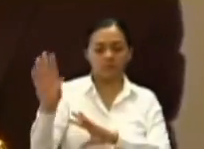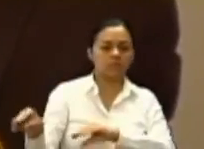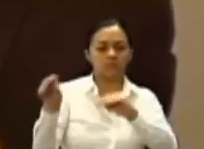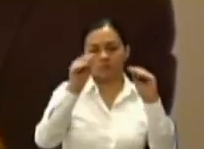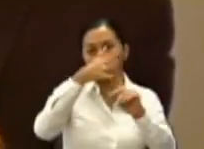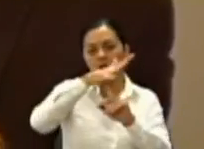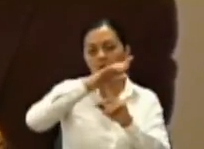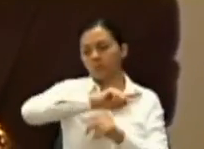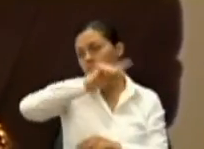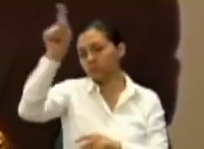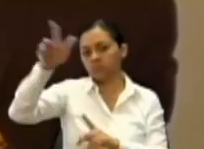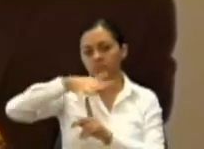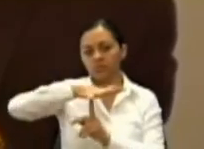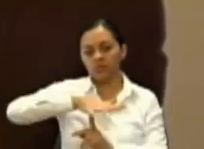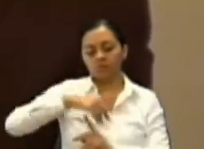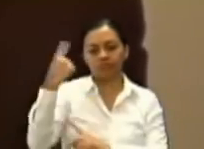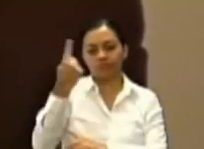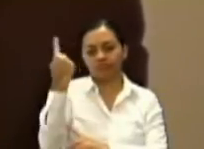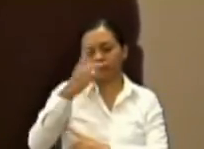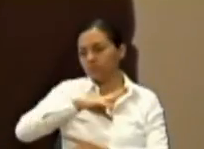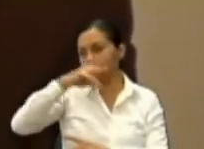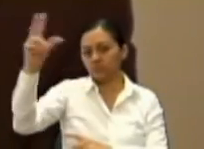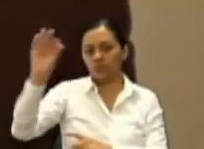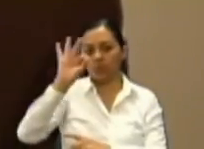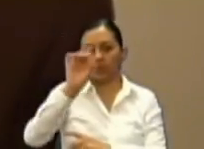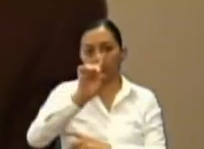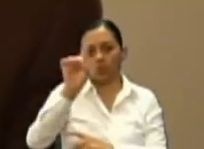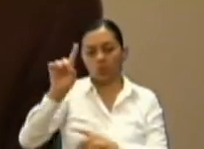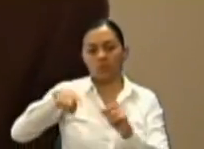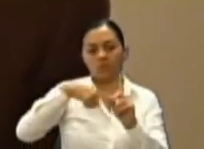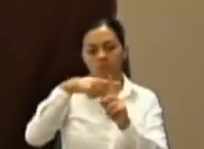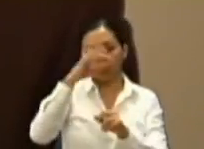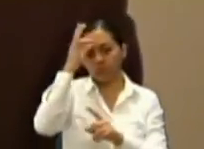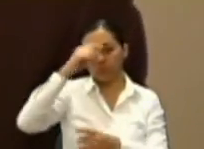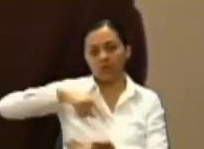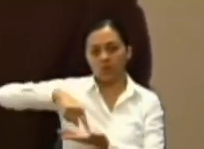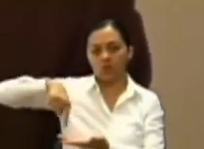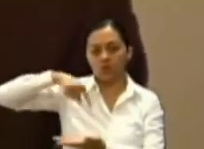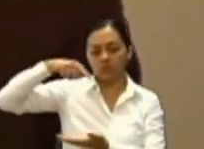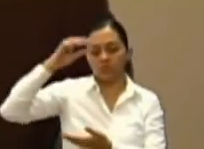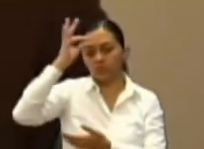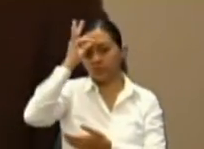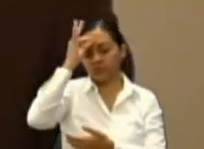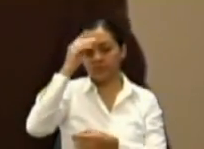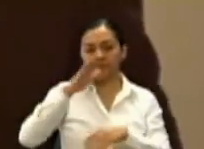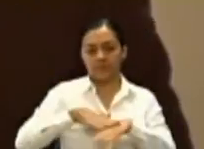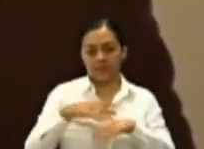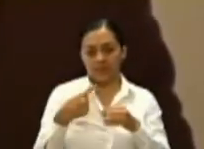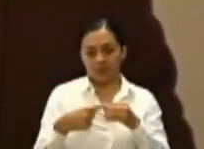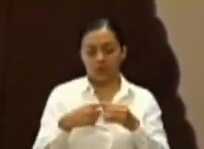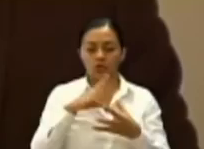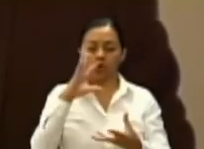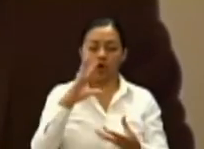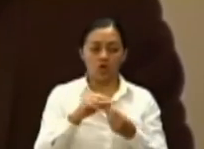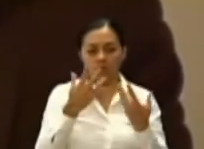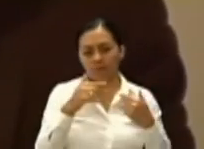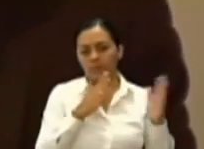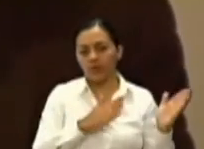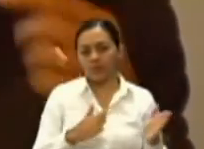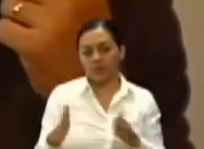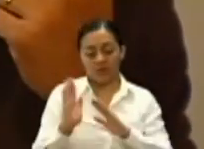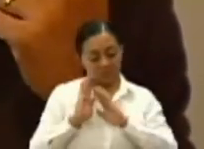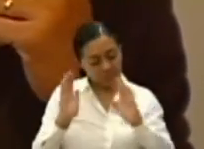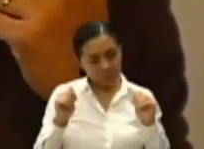helicóptero que llega al eco 911 y de ahí va al hospital de especialidades eugenio espejo para el caso de quito todo estuviera preparado y le